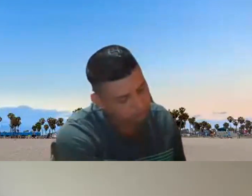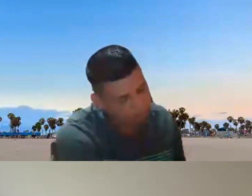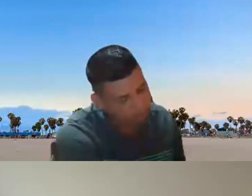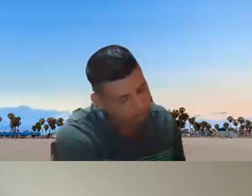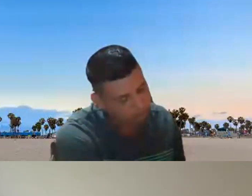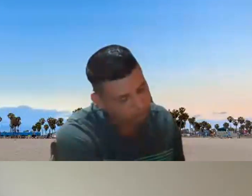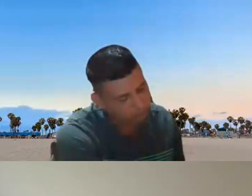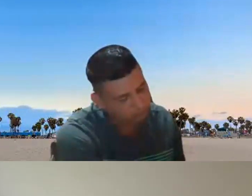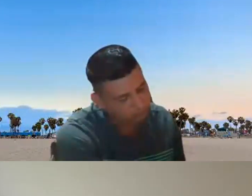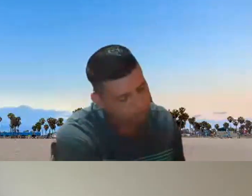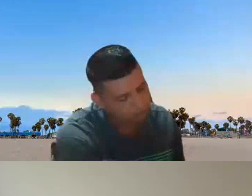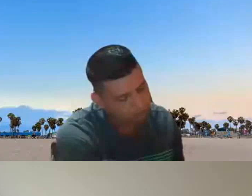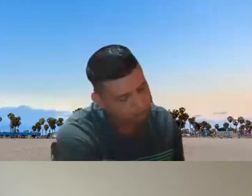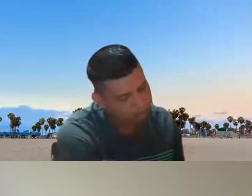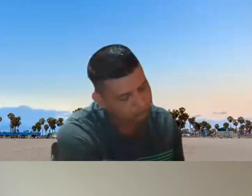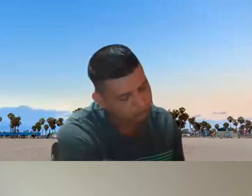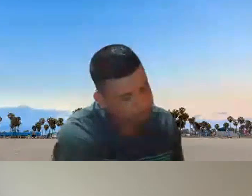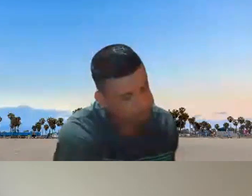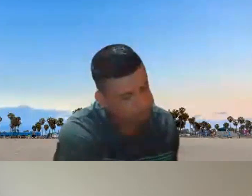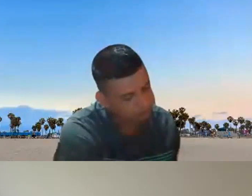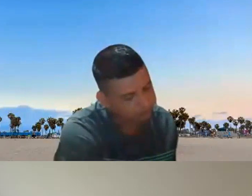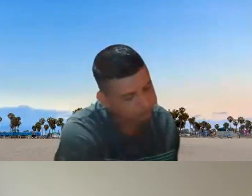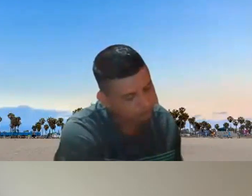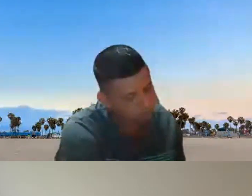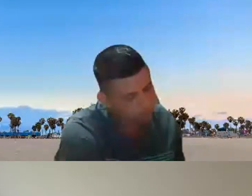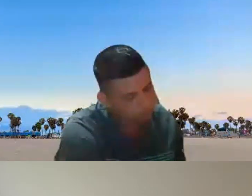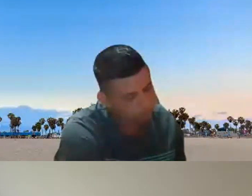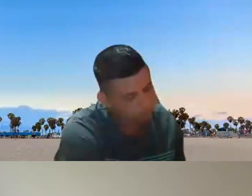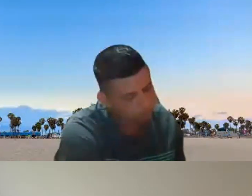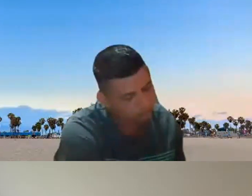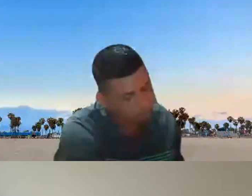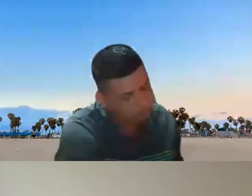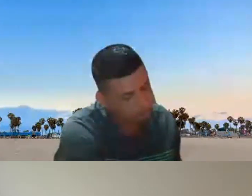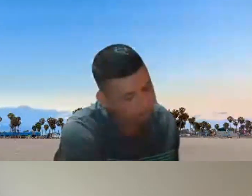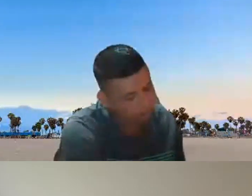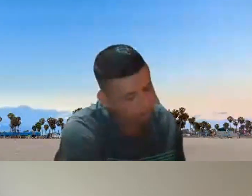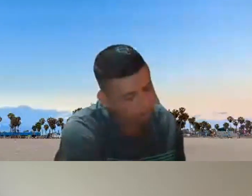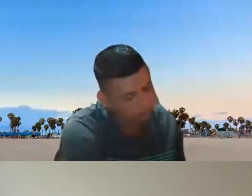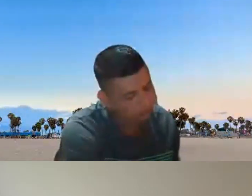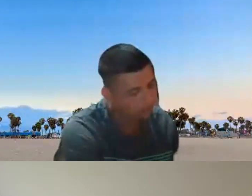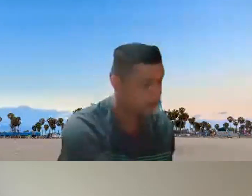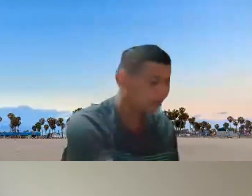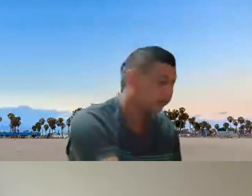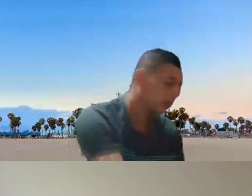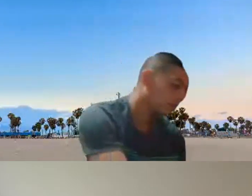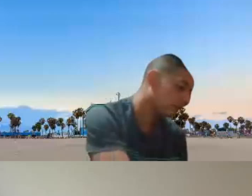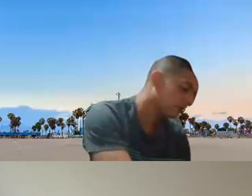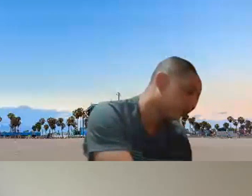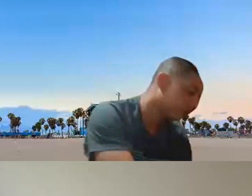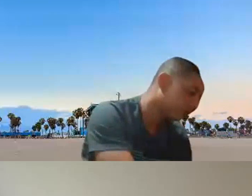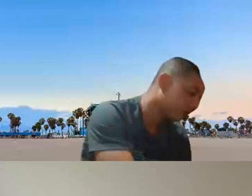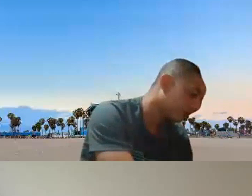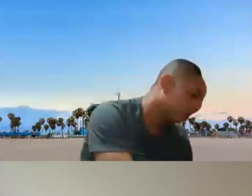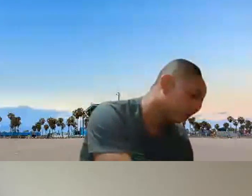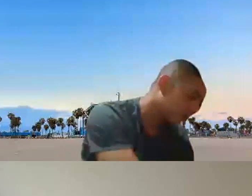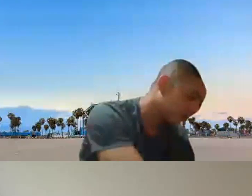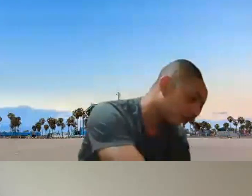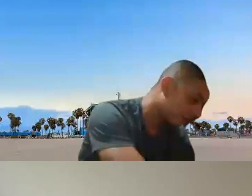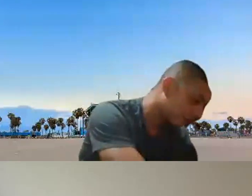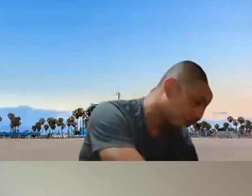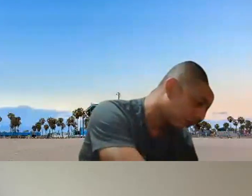resolver. Listo. Escríbame a la plataforma y yo le ayudo. ¿Sí? Ok, Me escribe a la